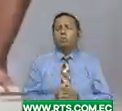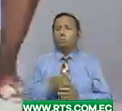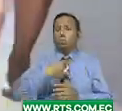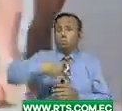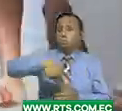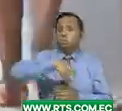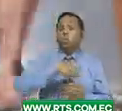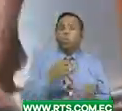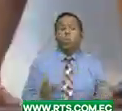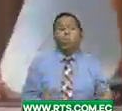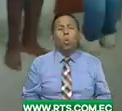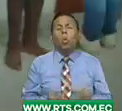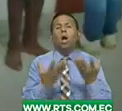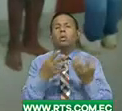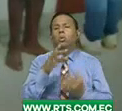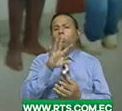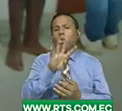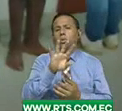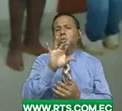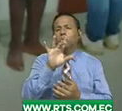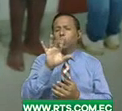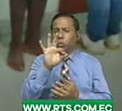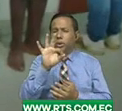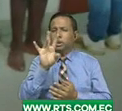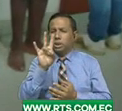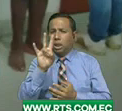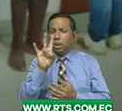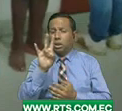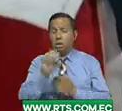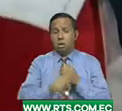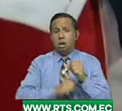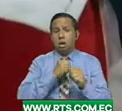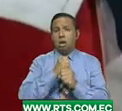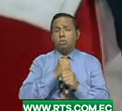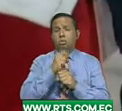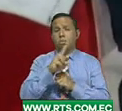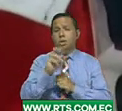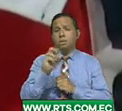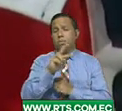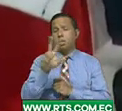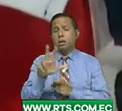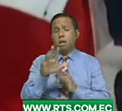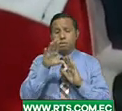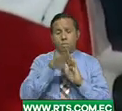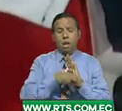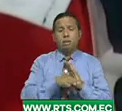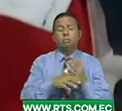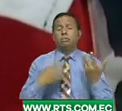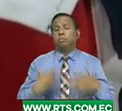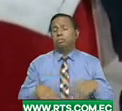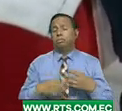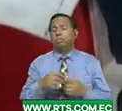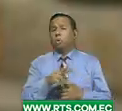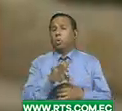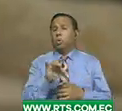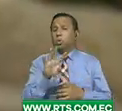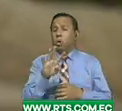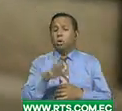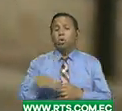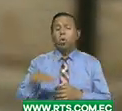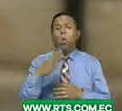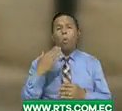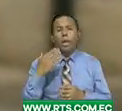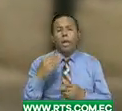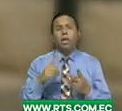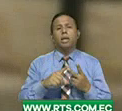suman 497 en menos de dos meses del 2023. De este número, 84 casos están en Guayaquil. Esmeralda